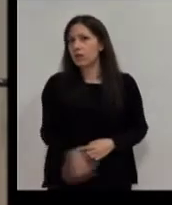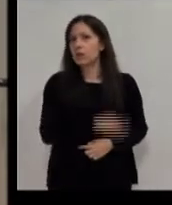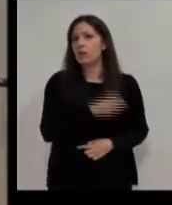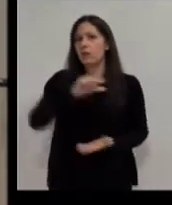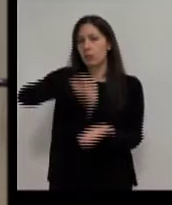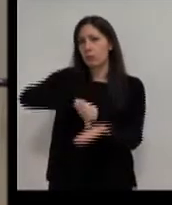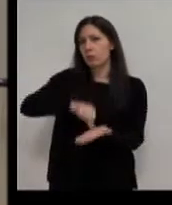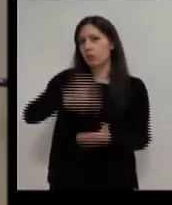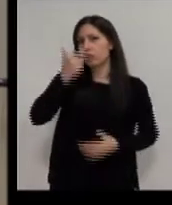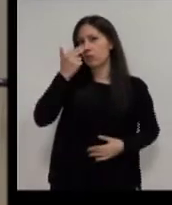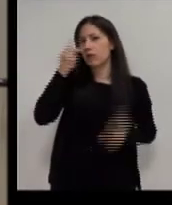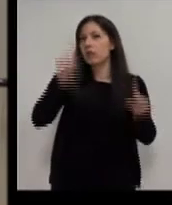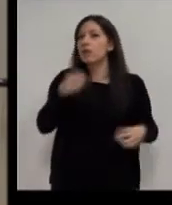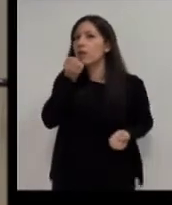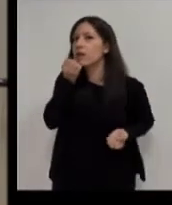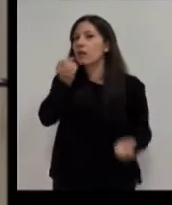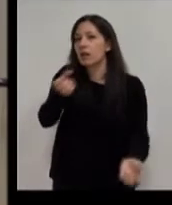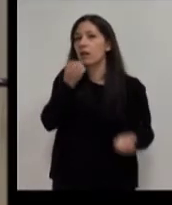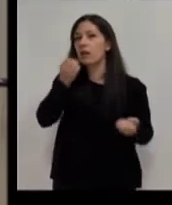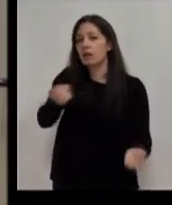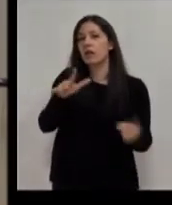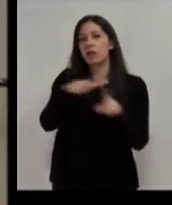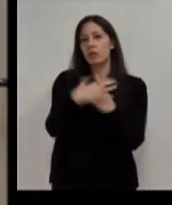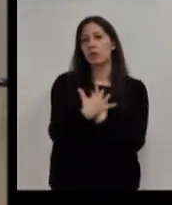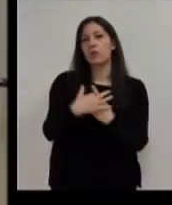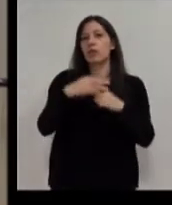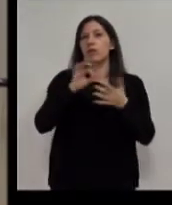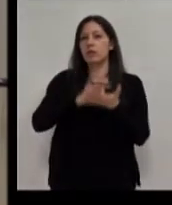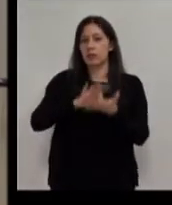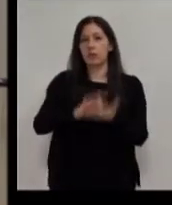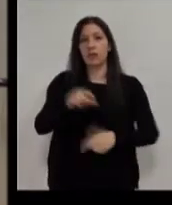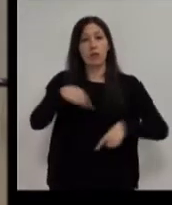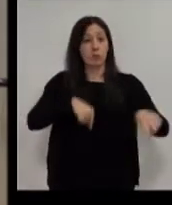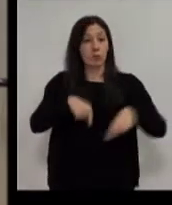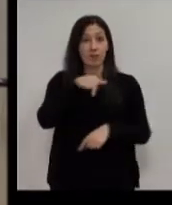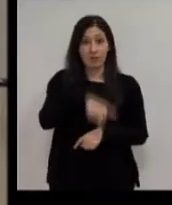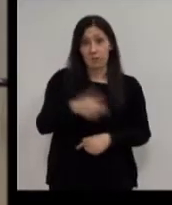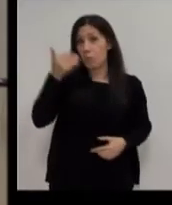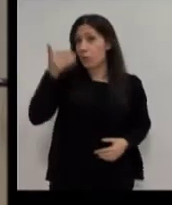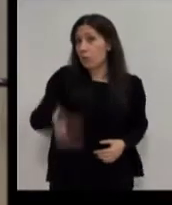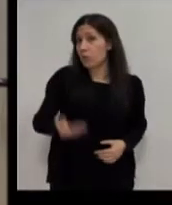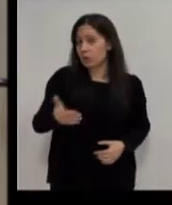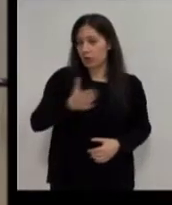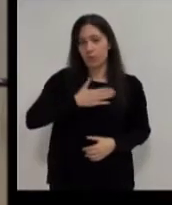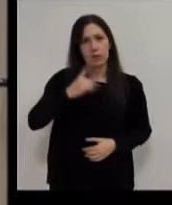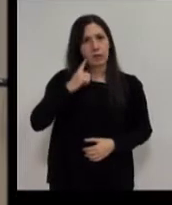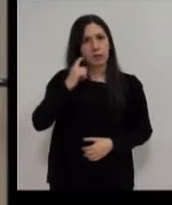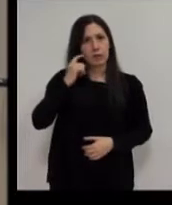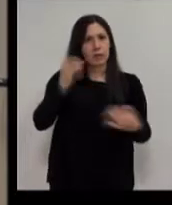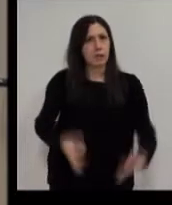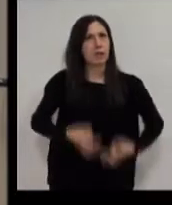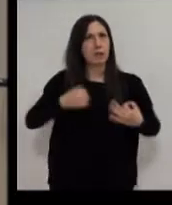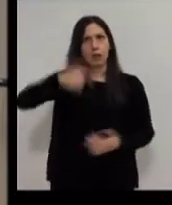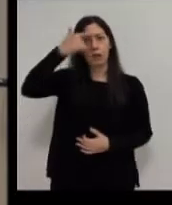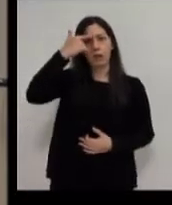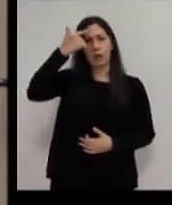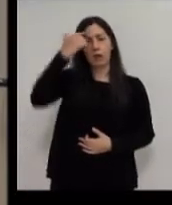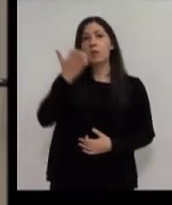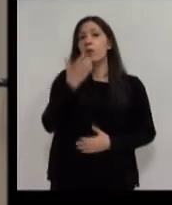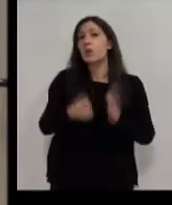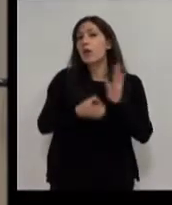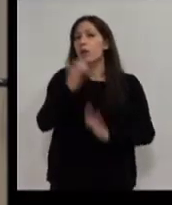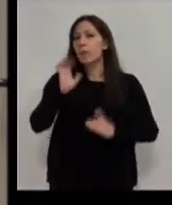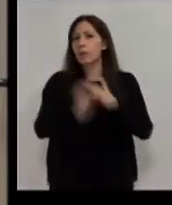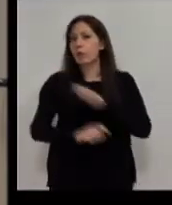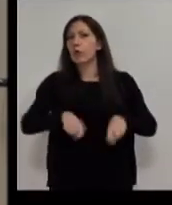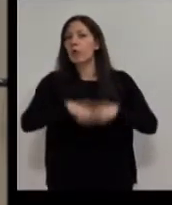distintas tipologías de estos puntos de interés, informadores sobre situaciones degradadas del servicio de transporte. Esto es muy importante, esto es una de las cosas que a mí siempre me ha